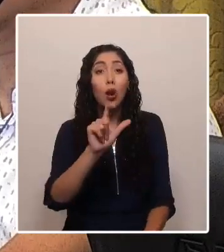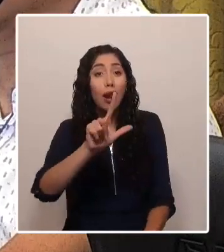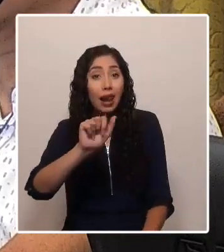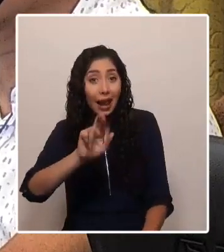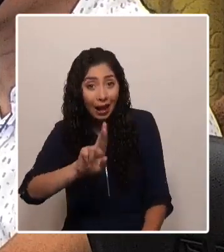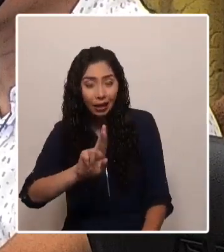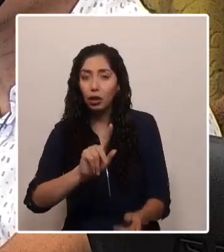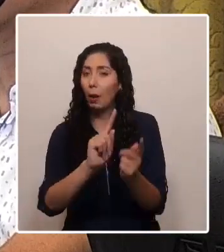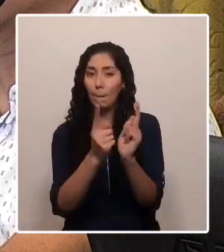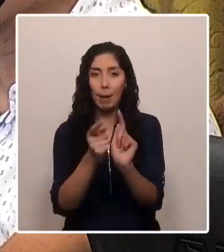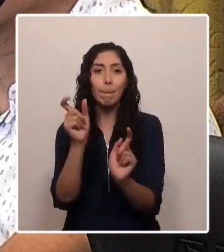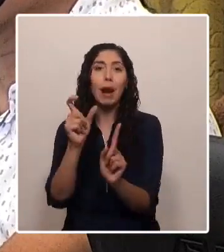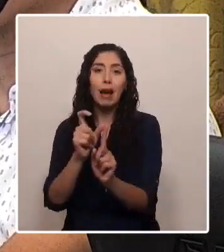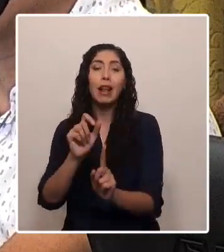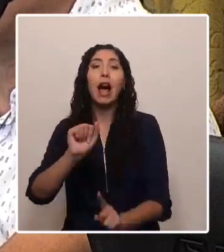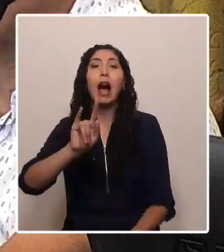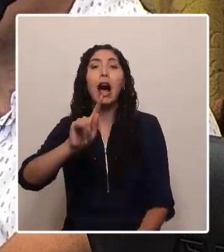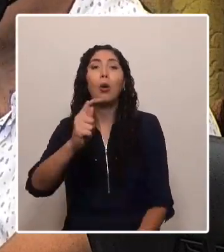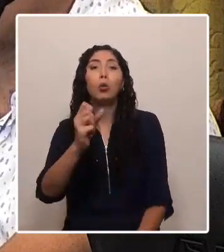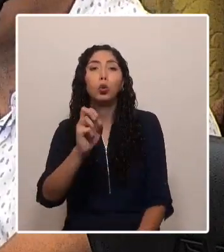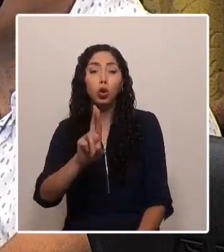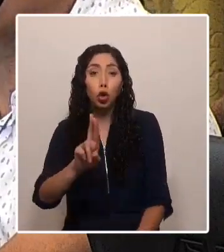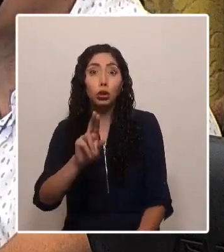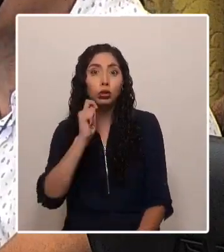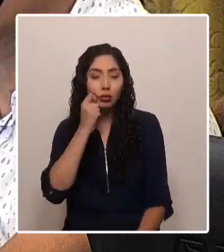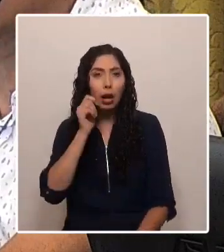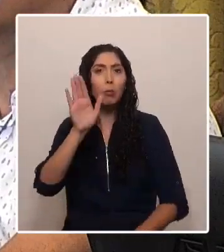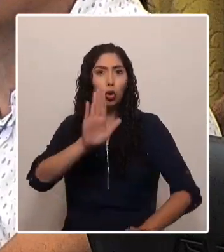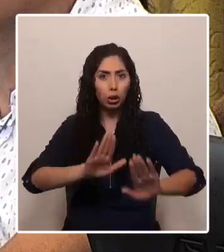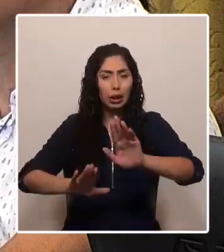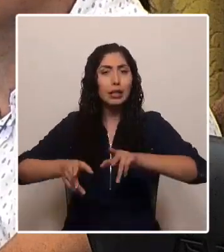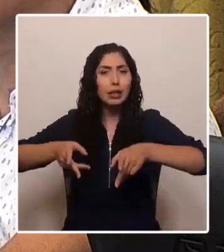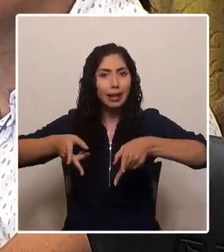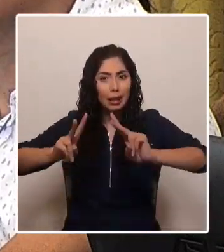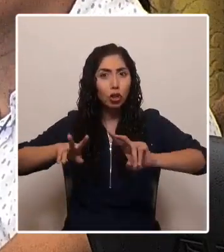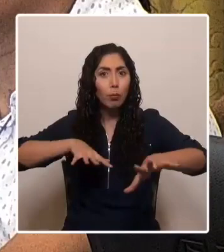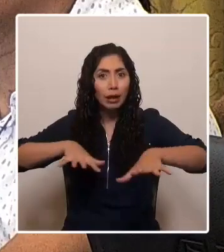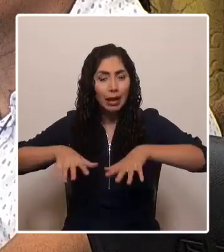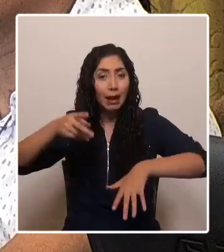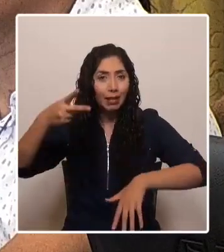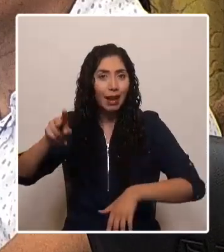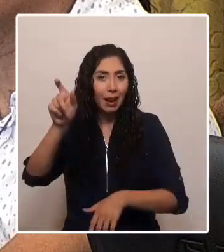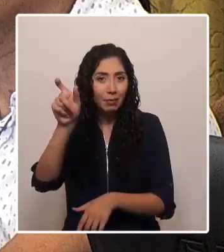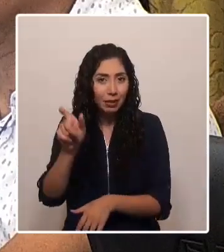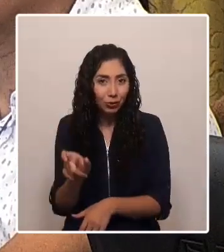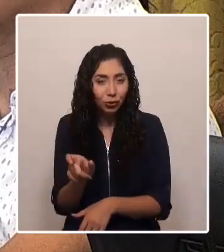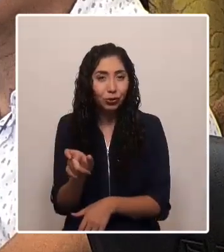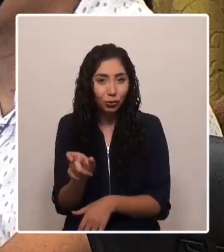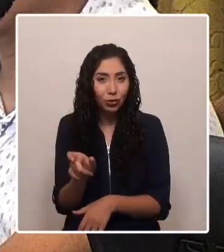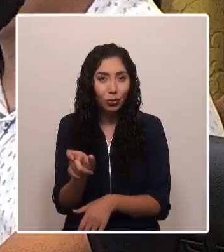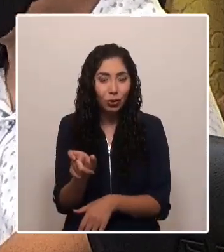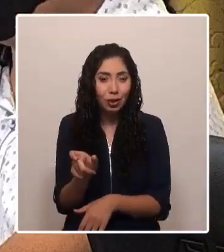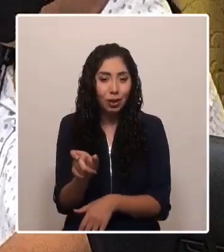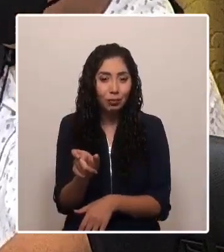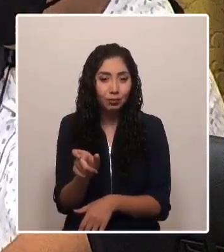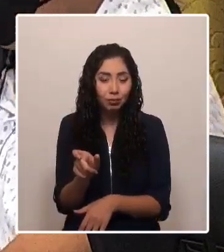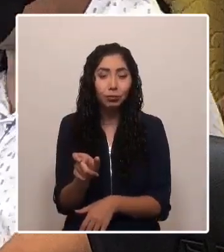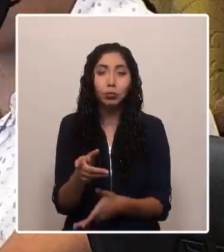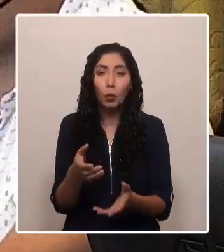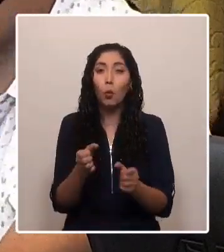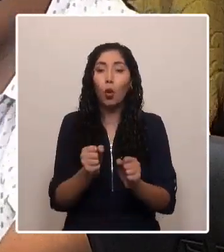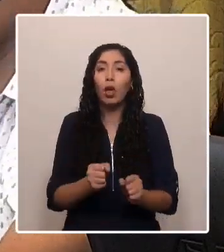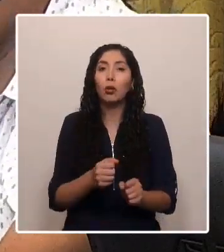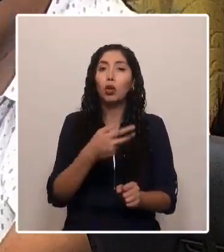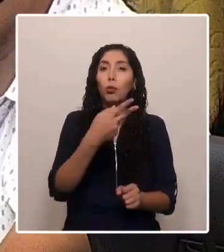aplicación podría conllevar a otorgar protecciones perpetuas a los derechos materiales de autor, retardando su incorporación al dominio público.